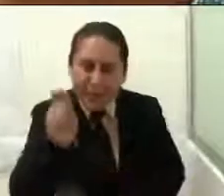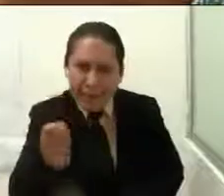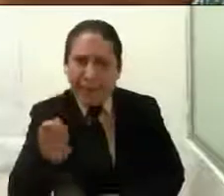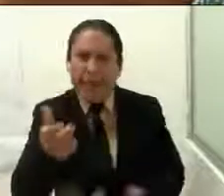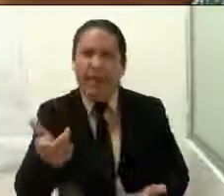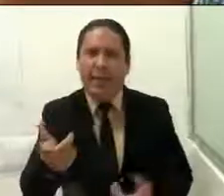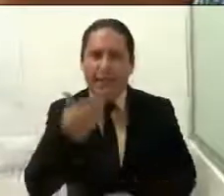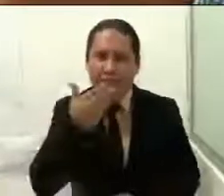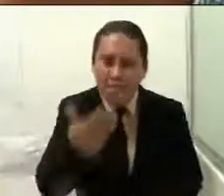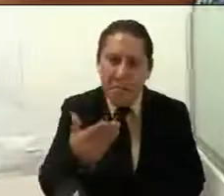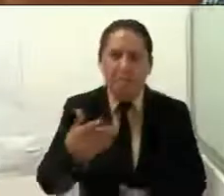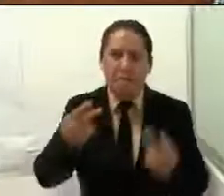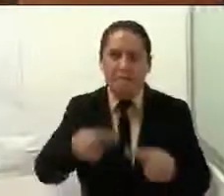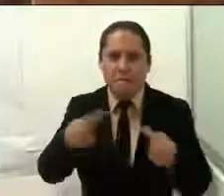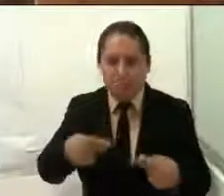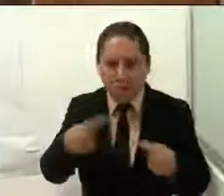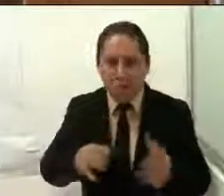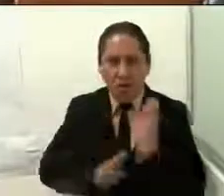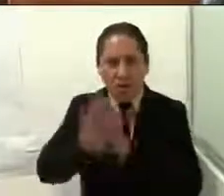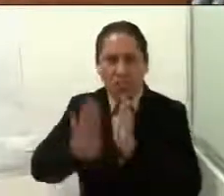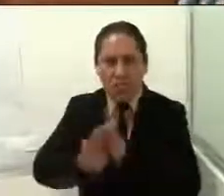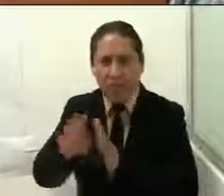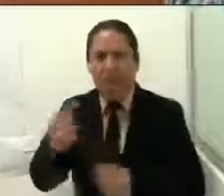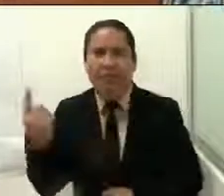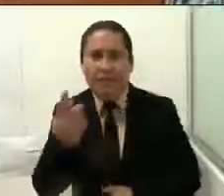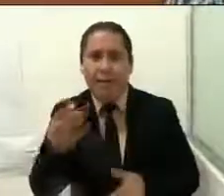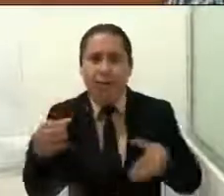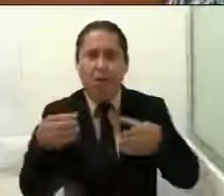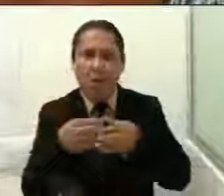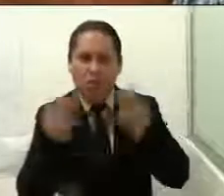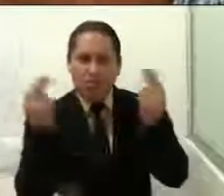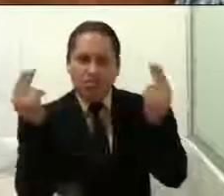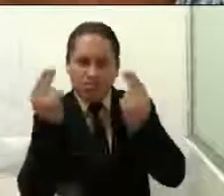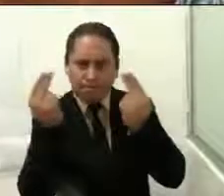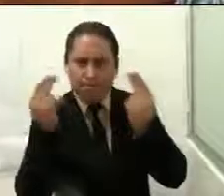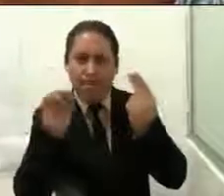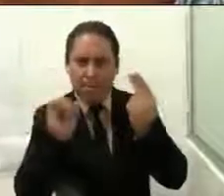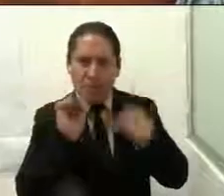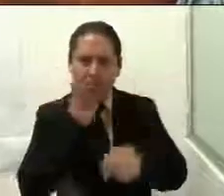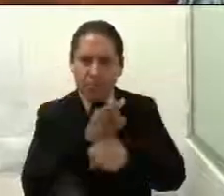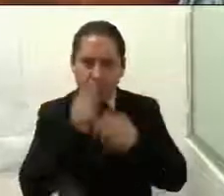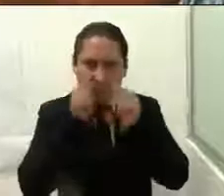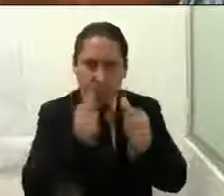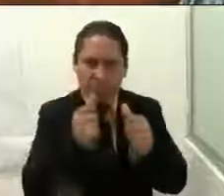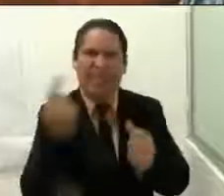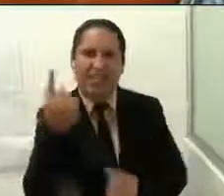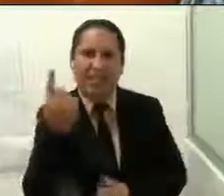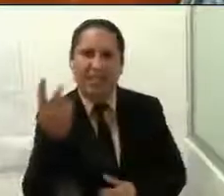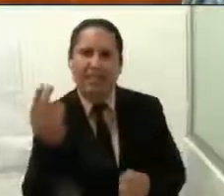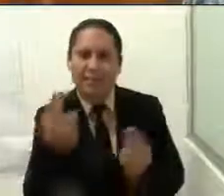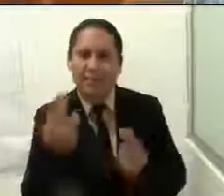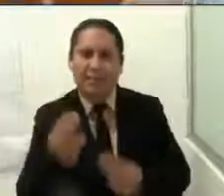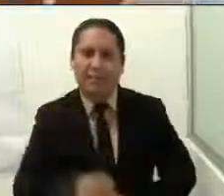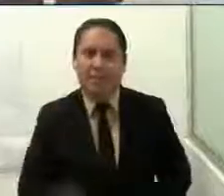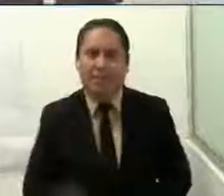qué requisitos puede tener una comunidad necesita tener una comunidad para ser atendida tiene el